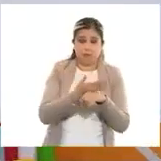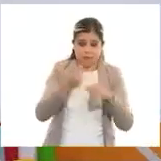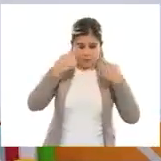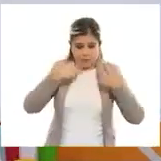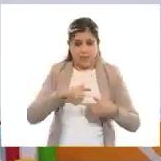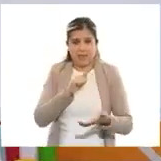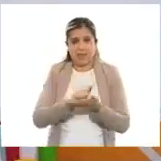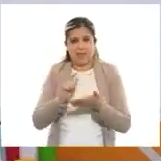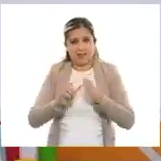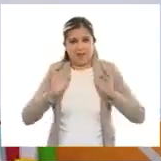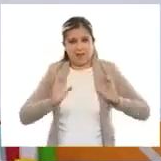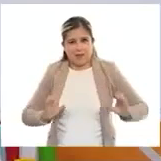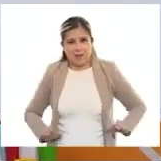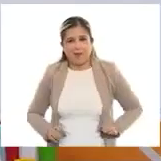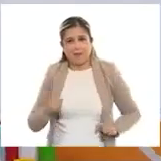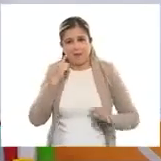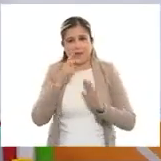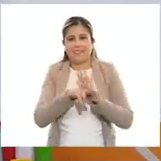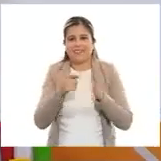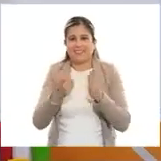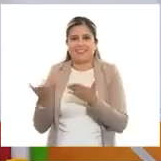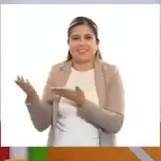responsabilidades. Muy bien.